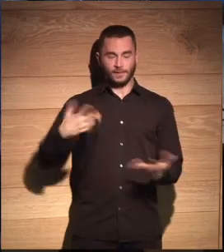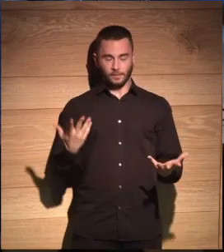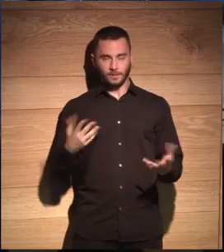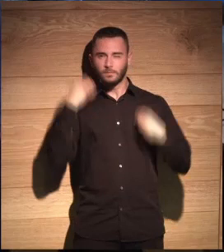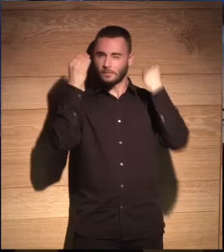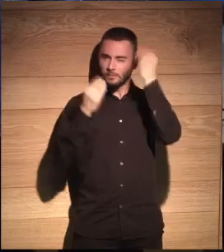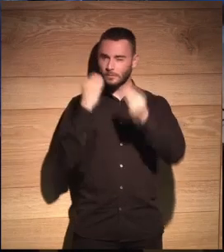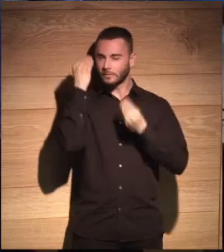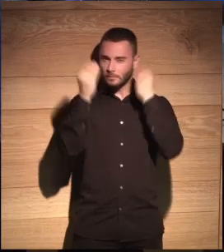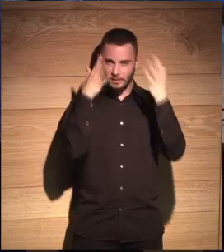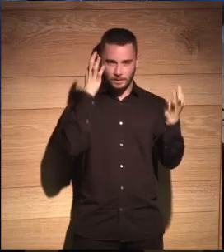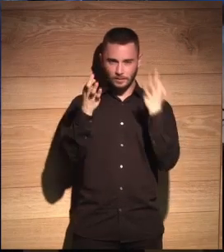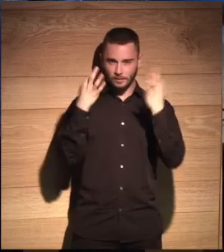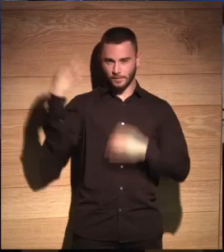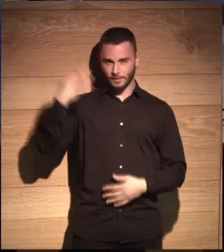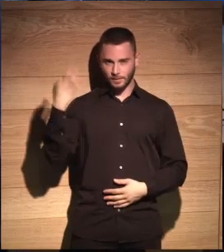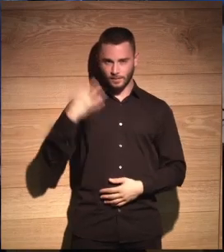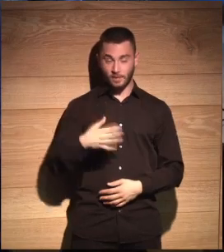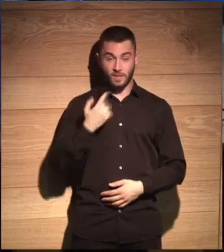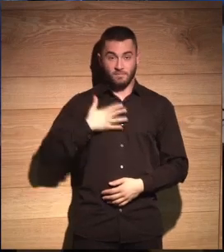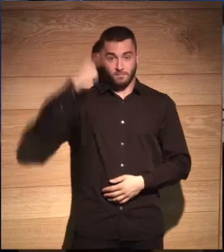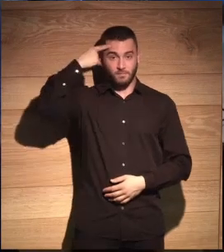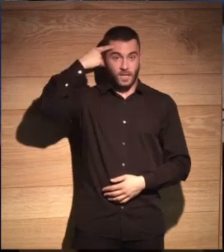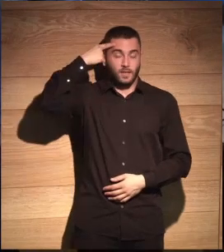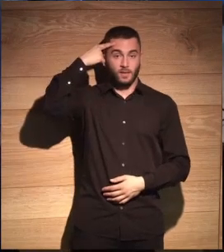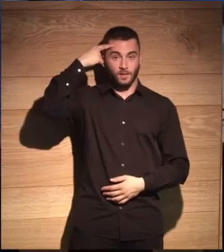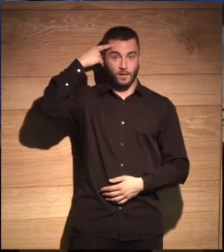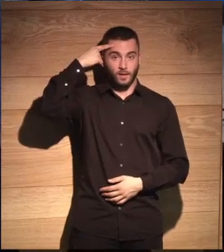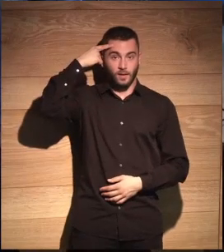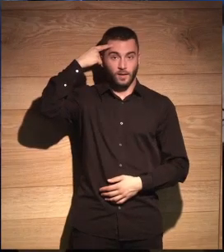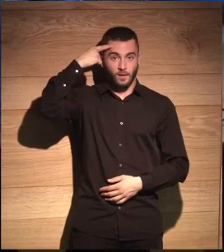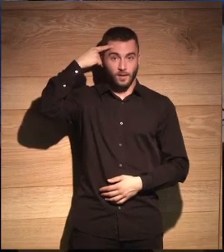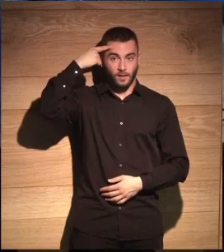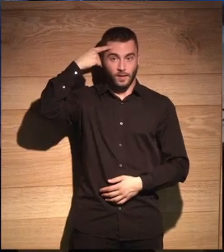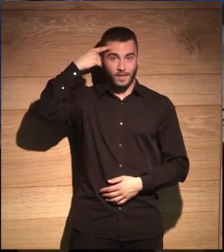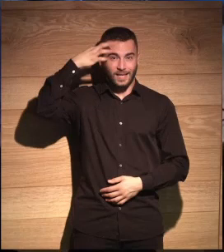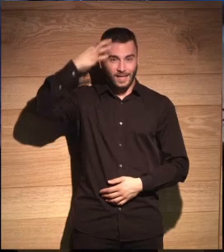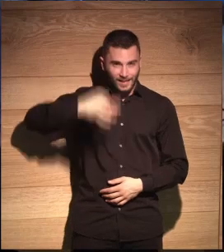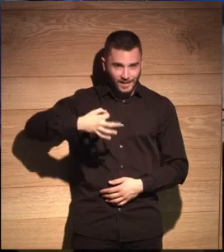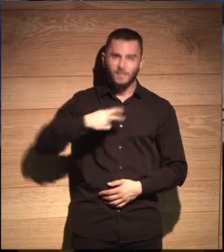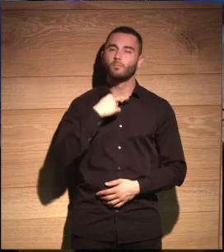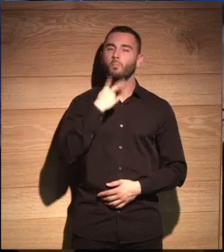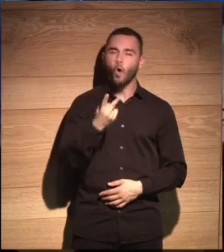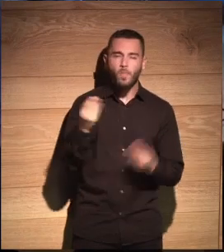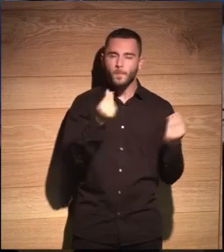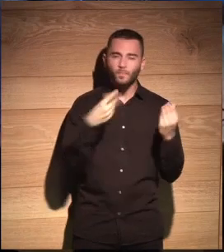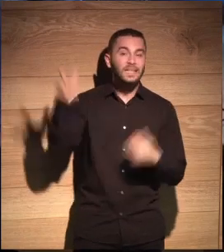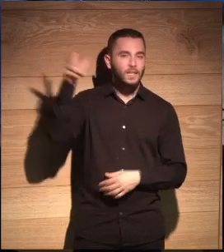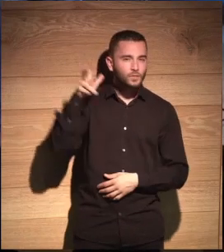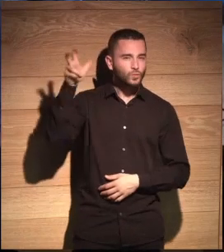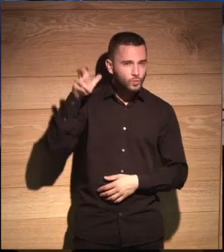reubicarte en una cosa que en tu mente siempre ha sido... Crees que sí la has escuchado, pero no la has escuchado nunca. Es una sensación más